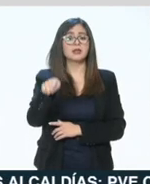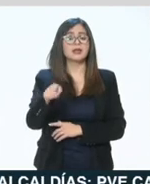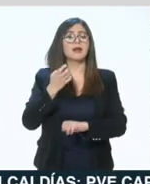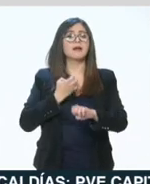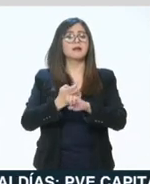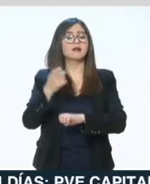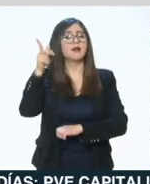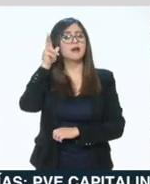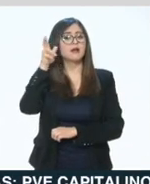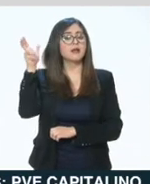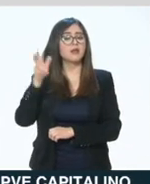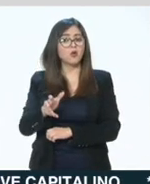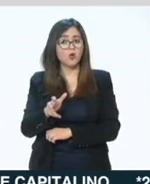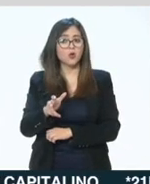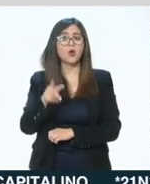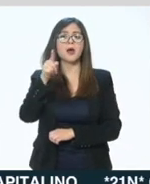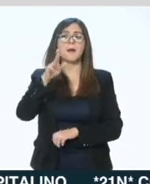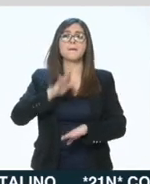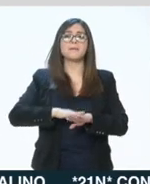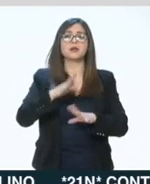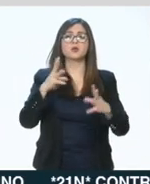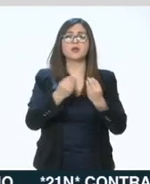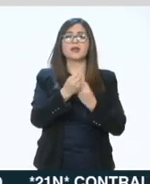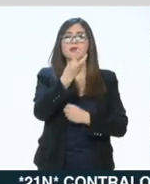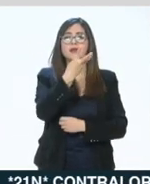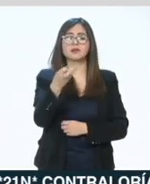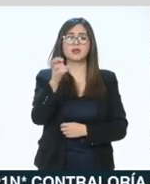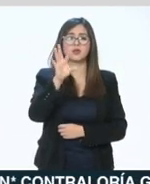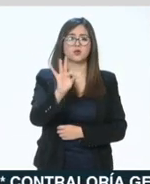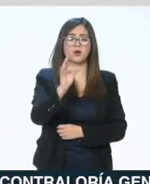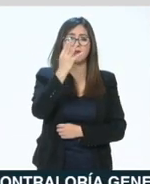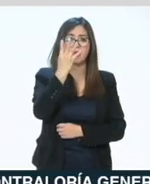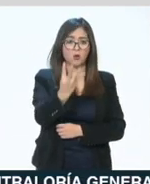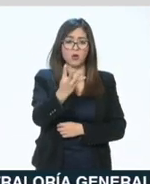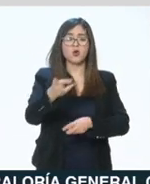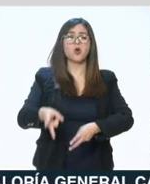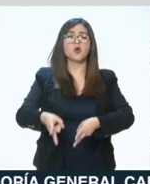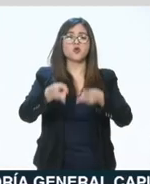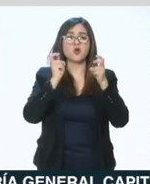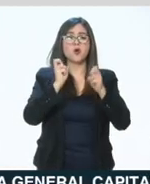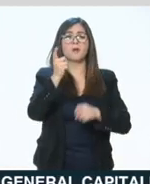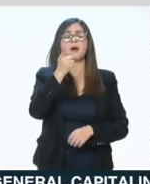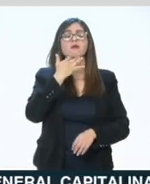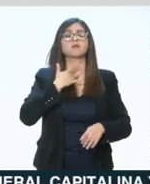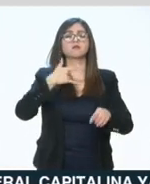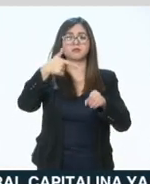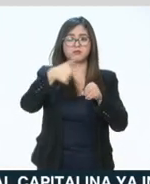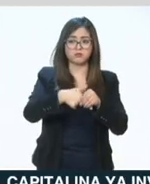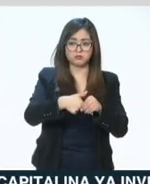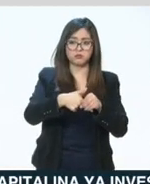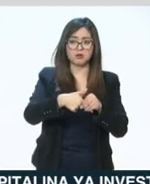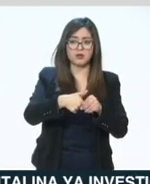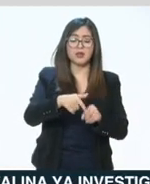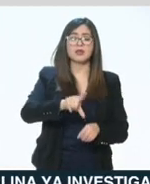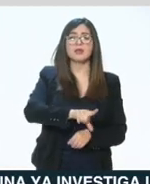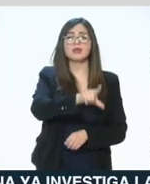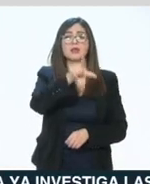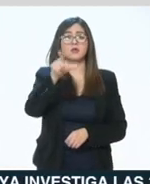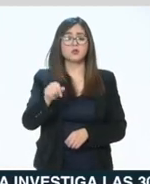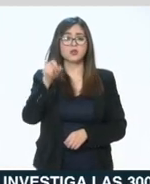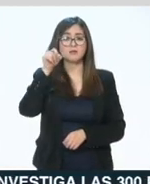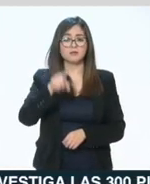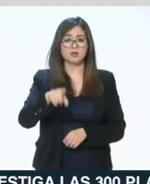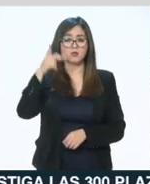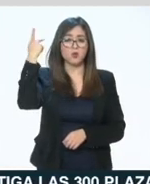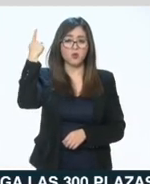Hidalgo tuvo 344 tomas clandestinas. Ese año Puebla fue